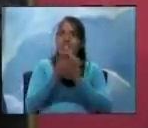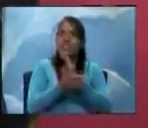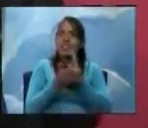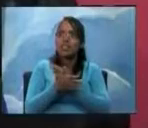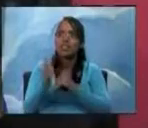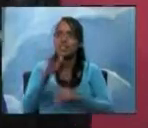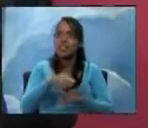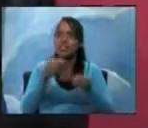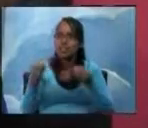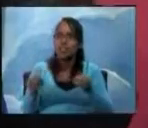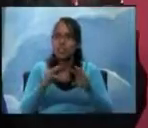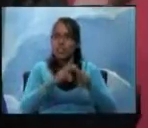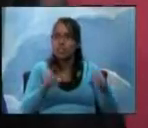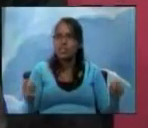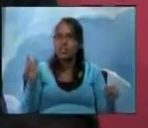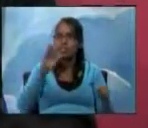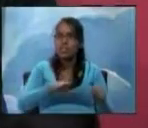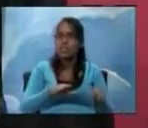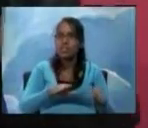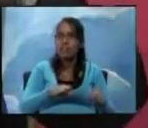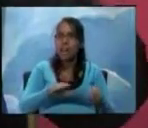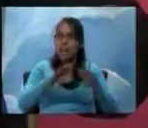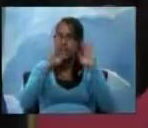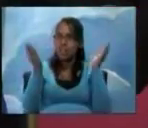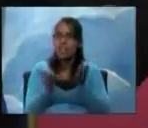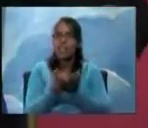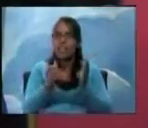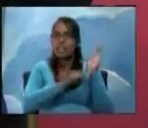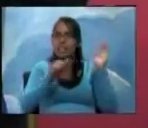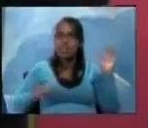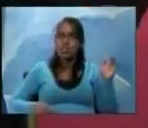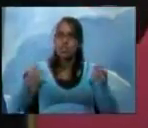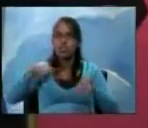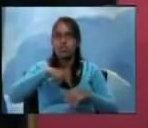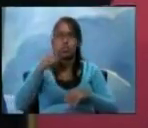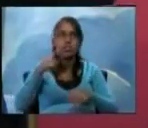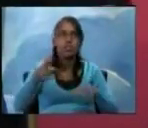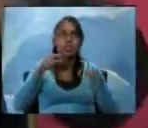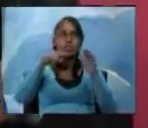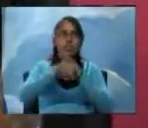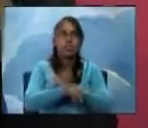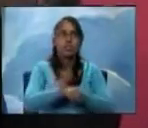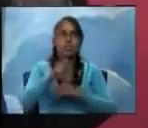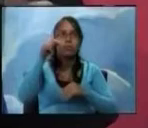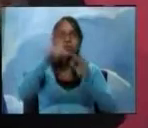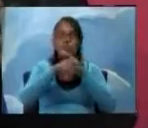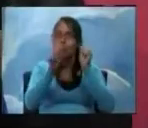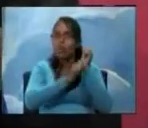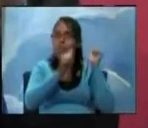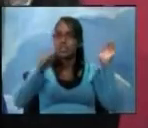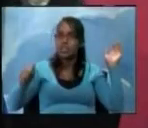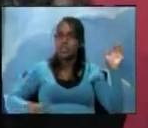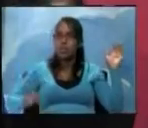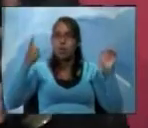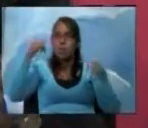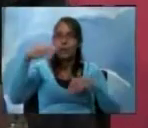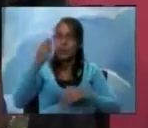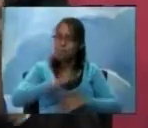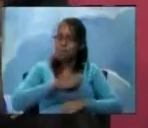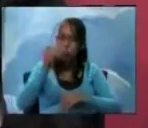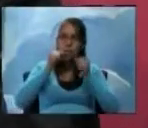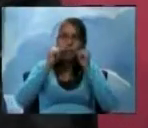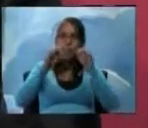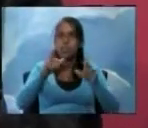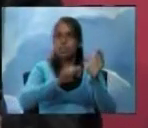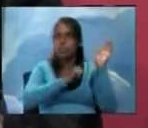que está pegado a tierra, a lo terrenal, estamos pegados a lo terrenal. El Señor nos dice que nos profundicemos, nos metamos más con el Señor, boguemos más adentro para que podamos ver la